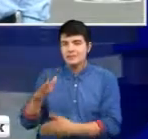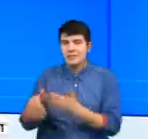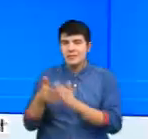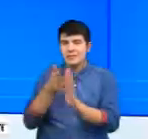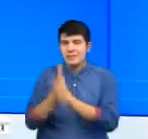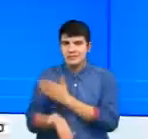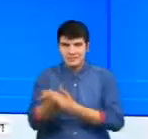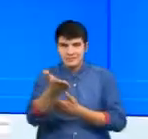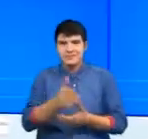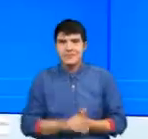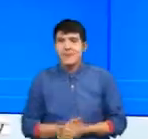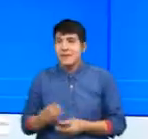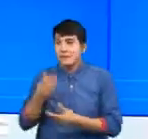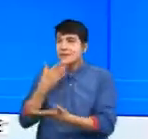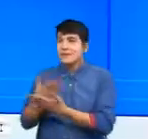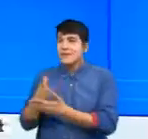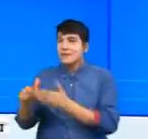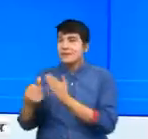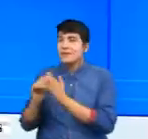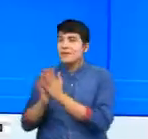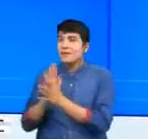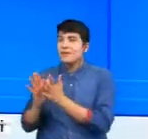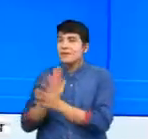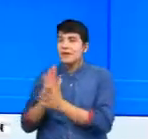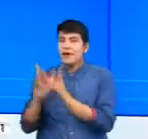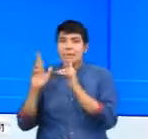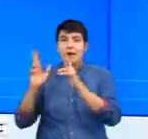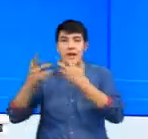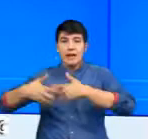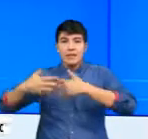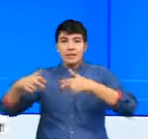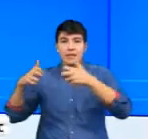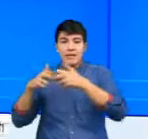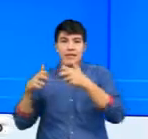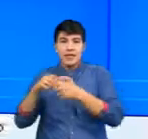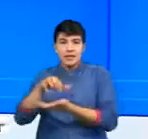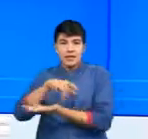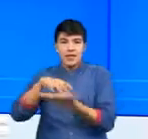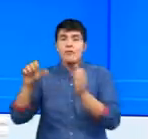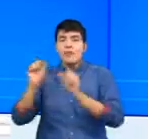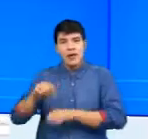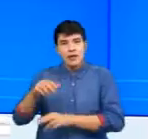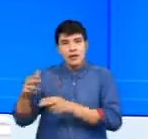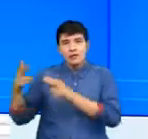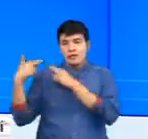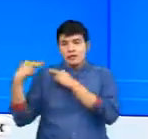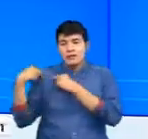muchas gracias carlos por esta información esperemos que la electrificadora de santander pueda responderle a los usuarios ante esta inquietud